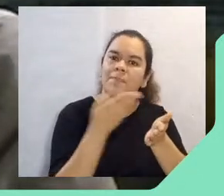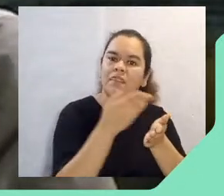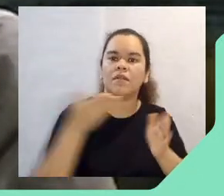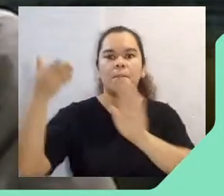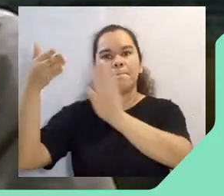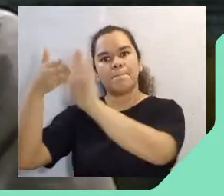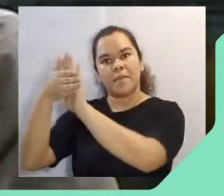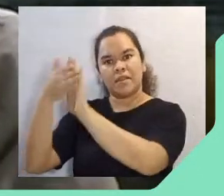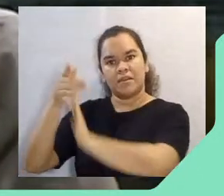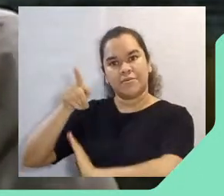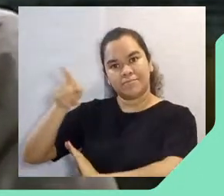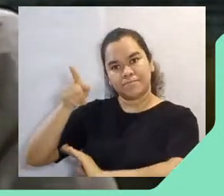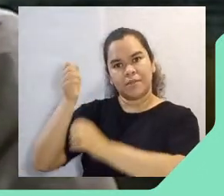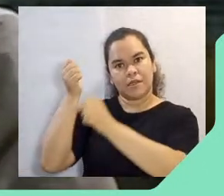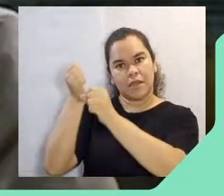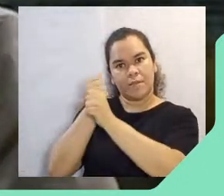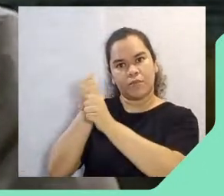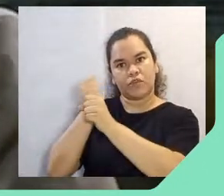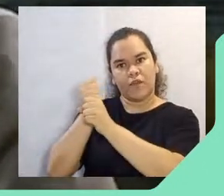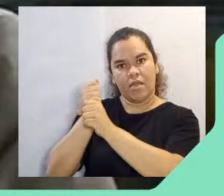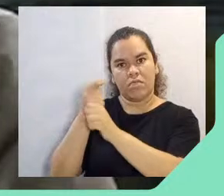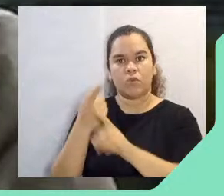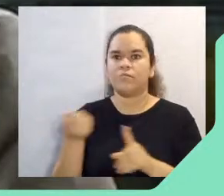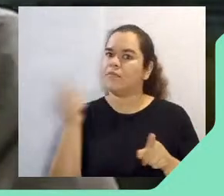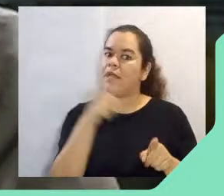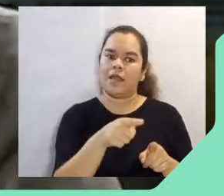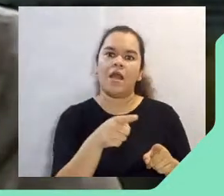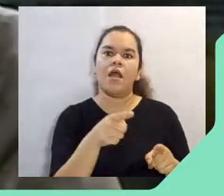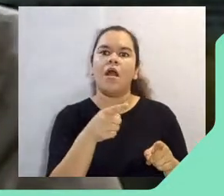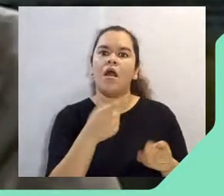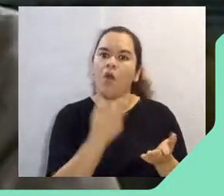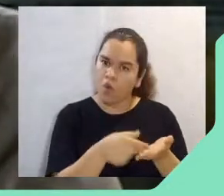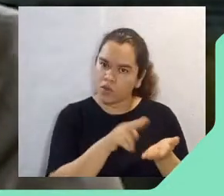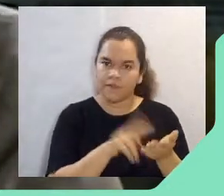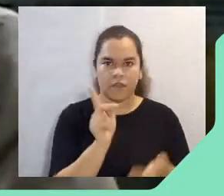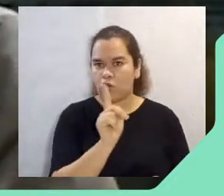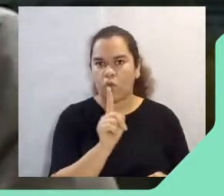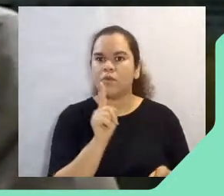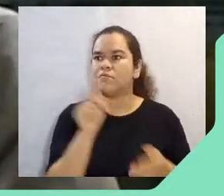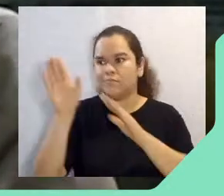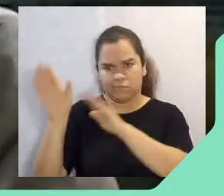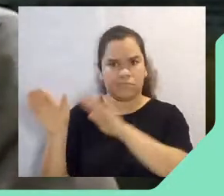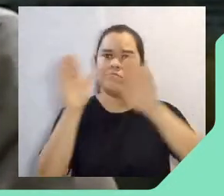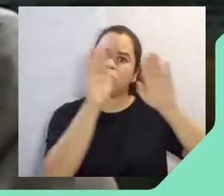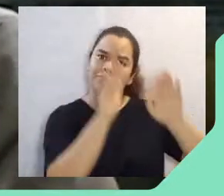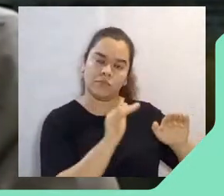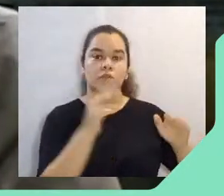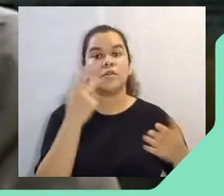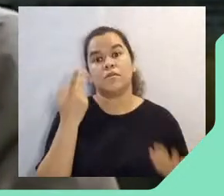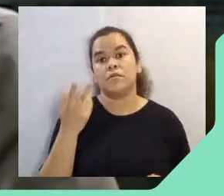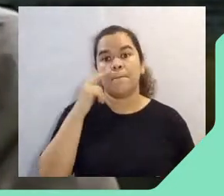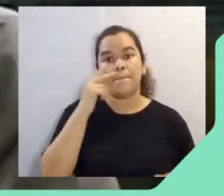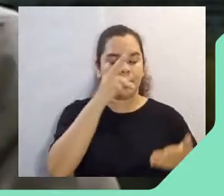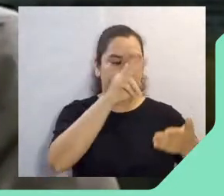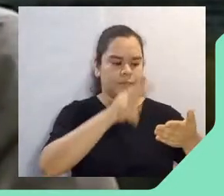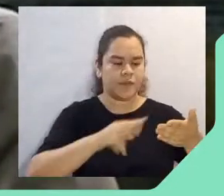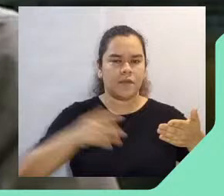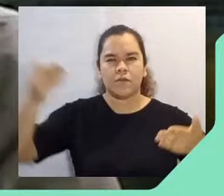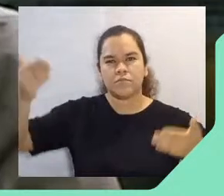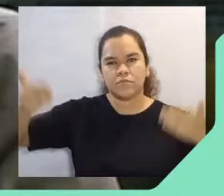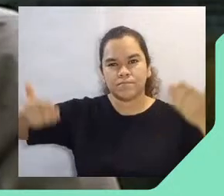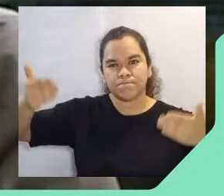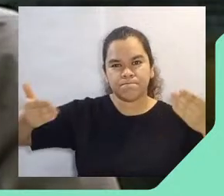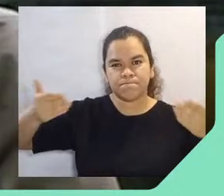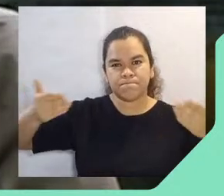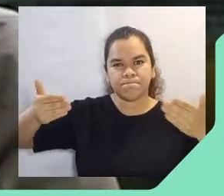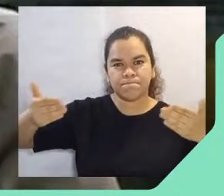las asignaturas, presentar toda la documentación que avale qué asignaturas son las que ha aprobado,